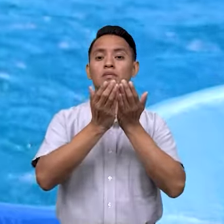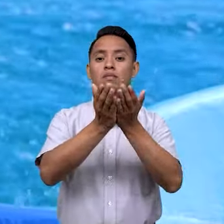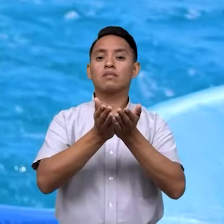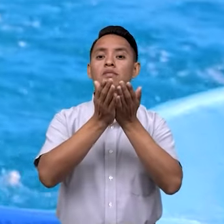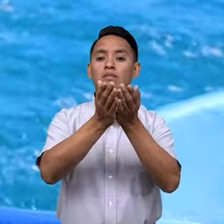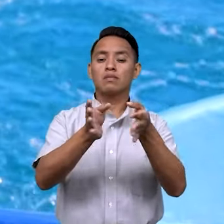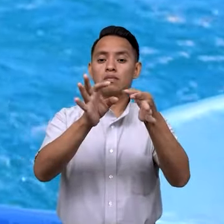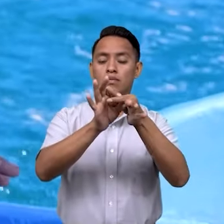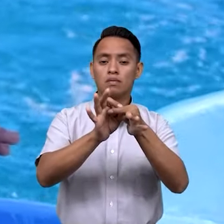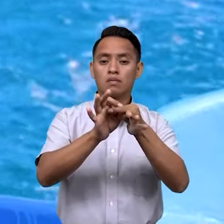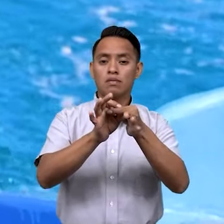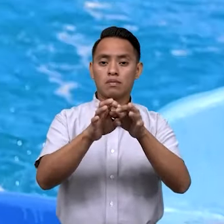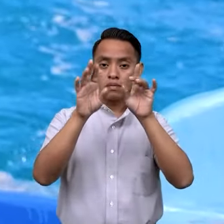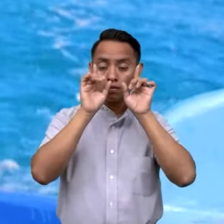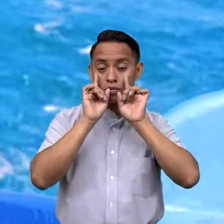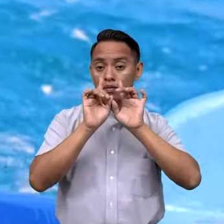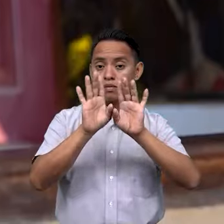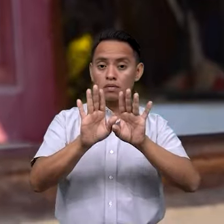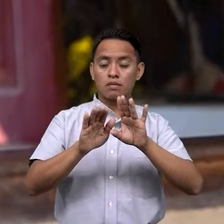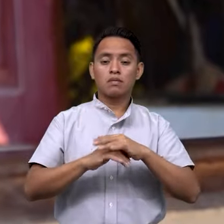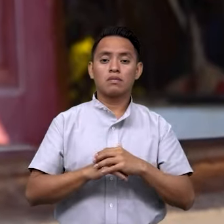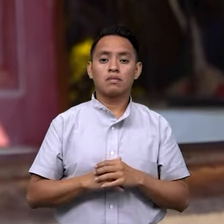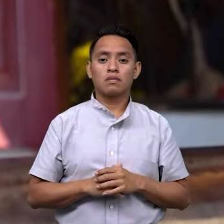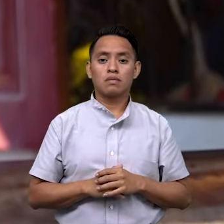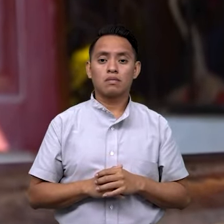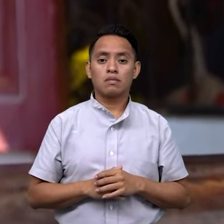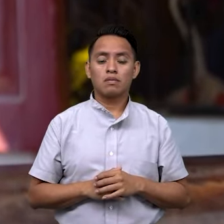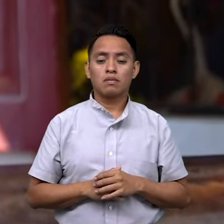cosa, ya para darle seguridad. Ya que